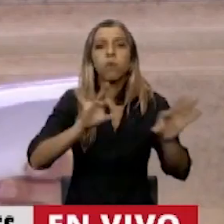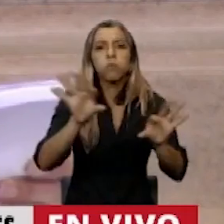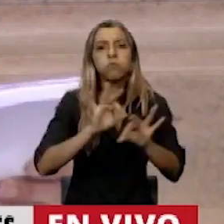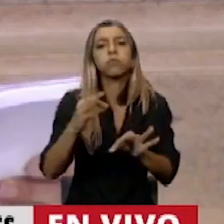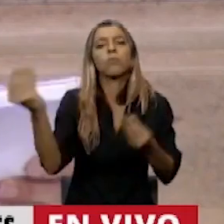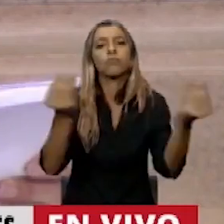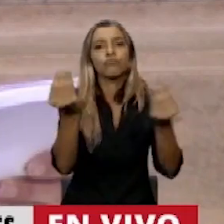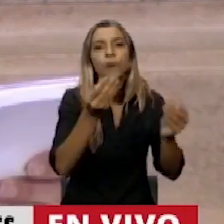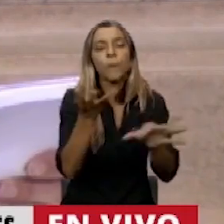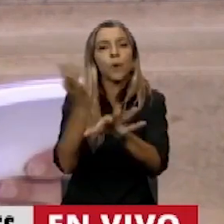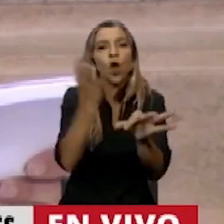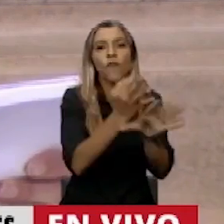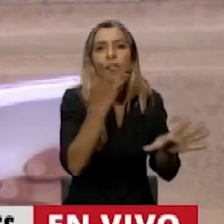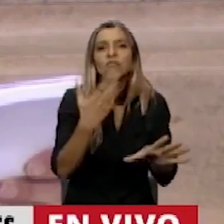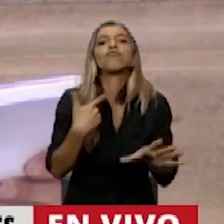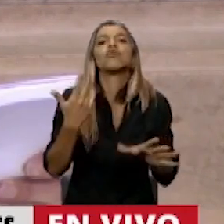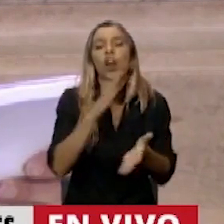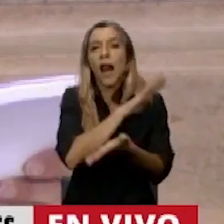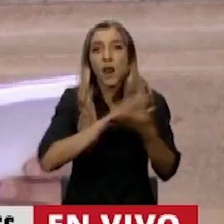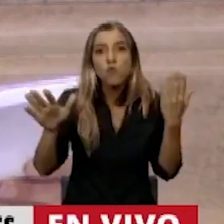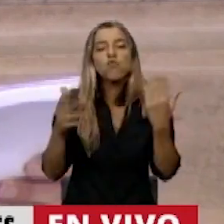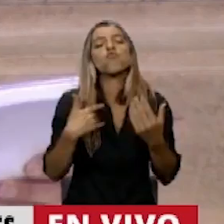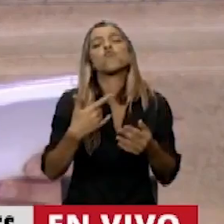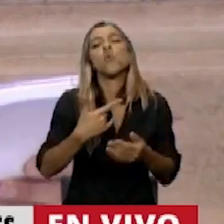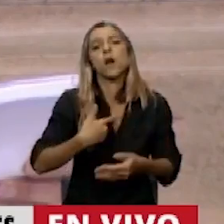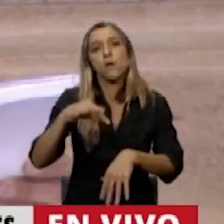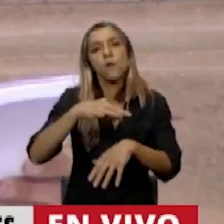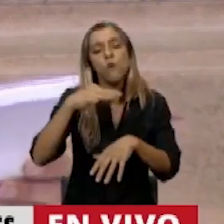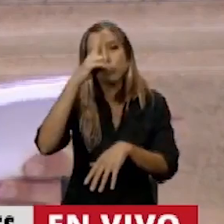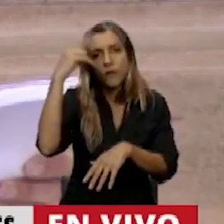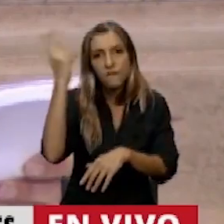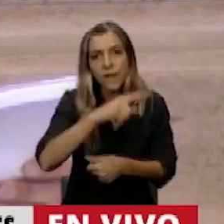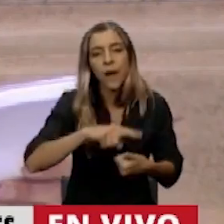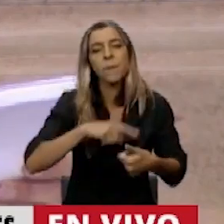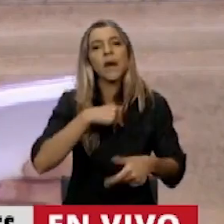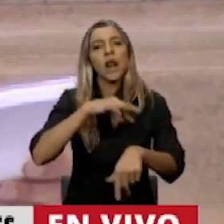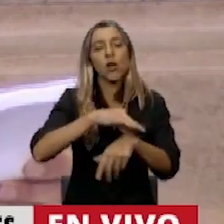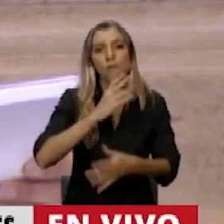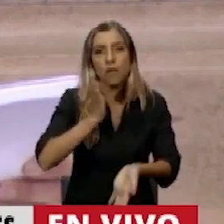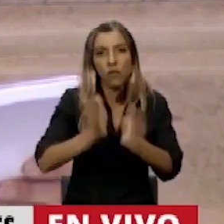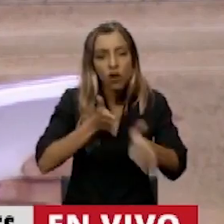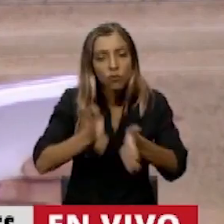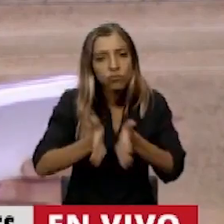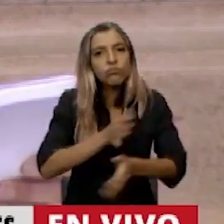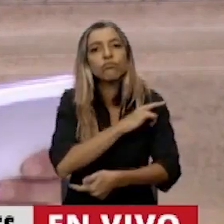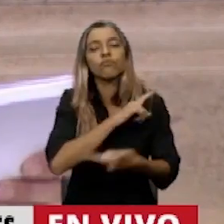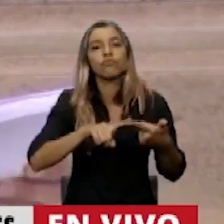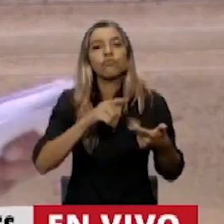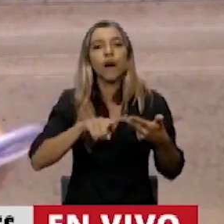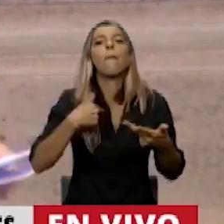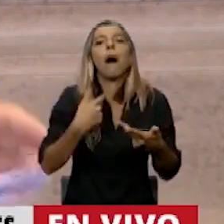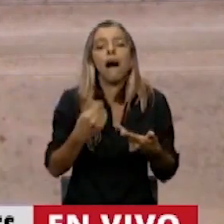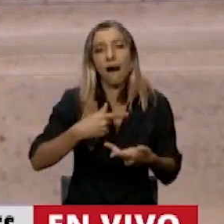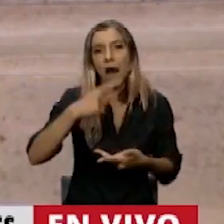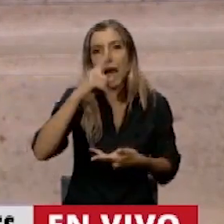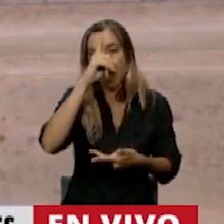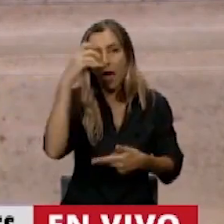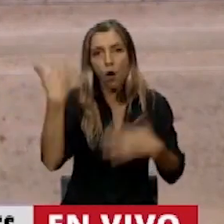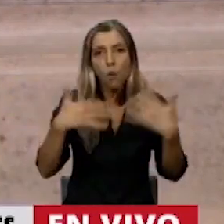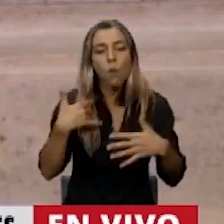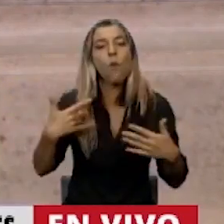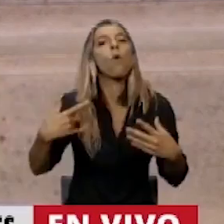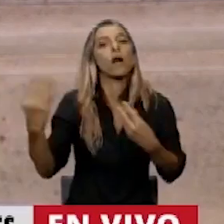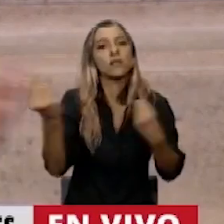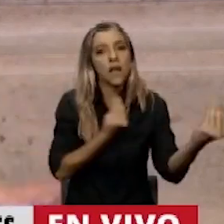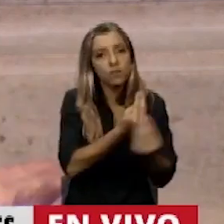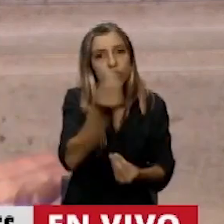de salud, profesionales médicos, enfermeros, kinesiólogos, para las guardias, rotaciones y para las bonificaciones